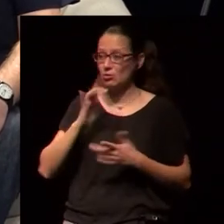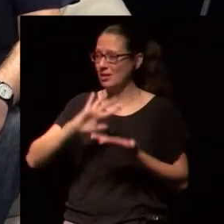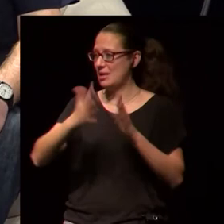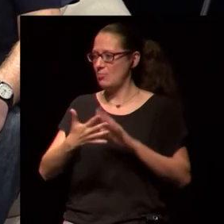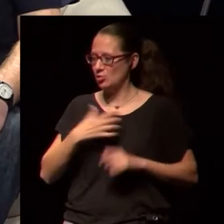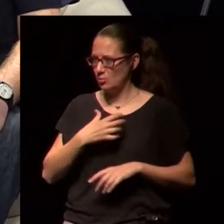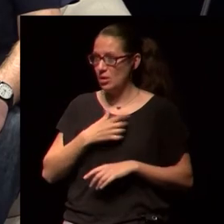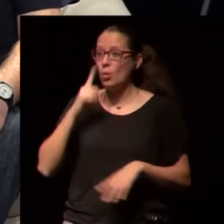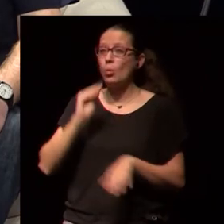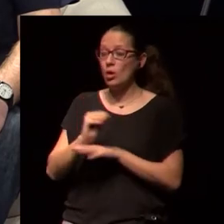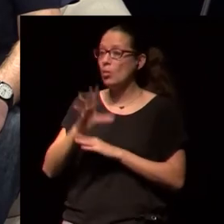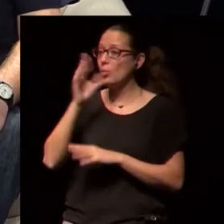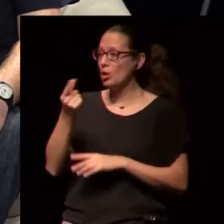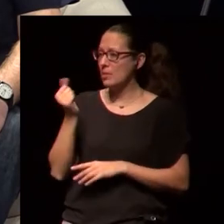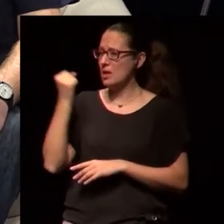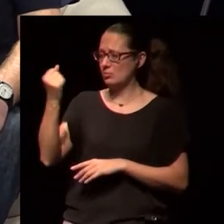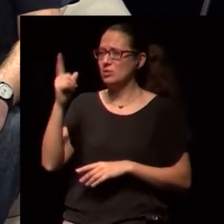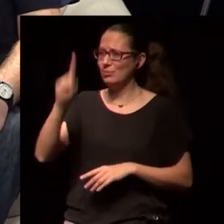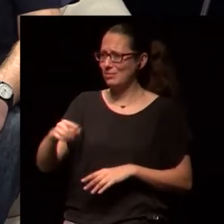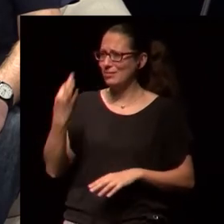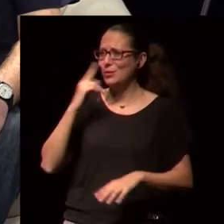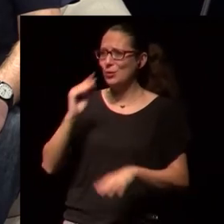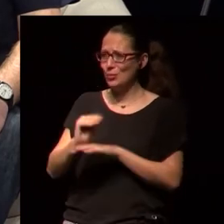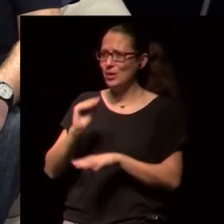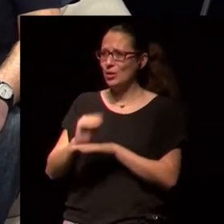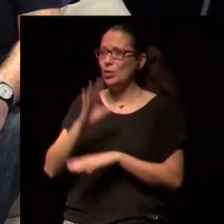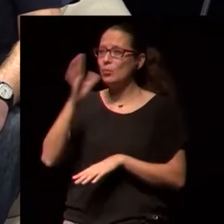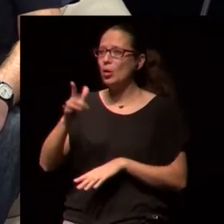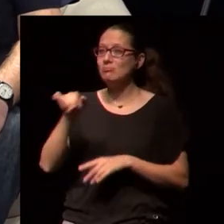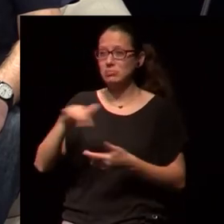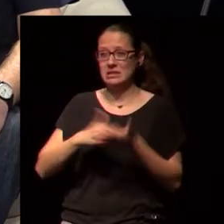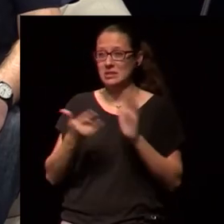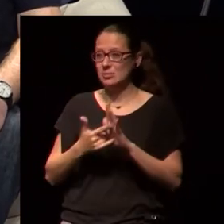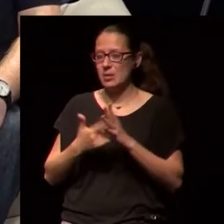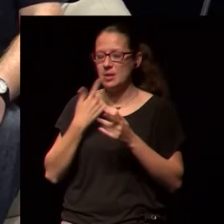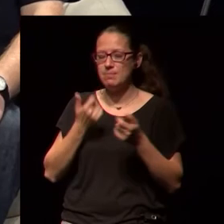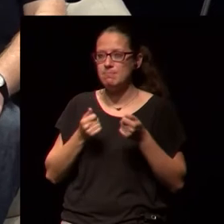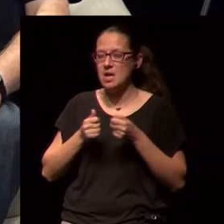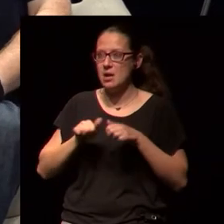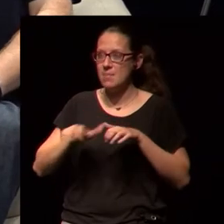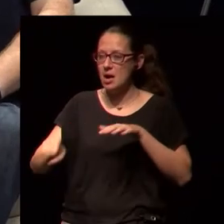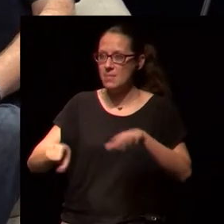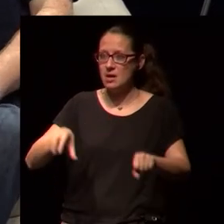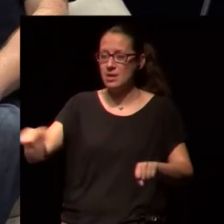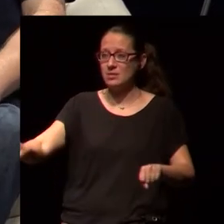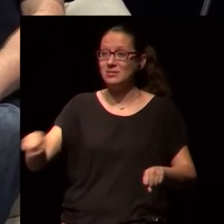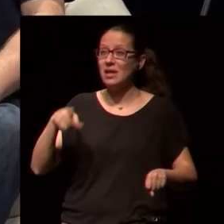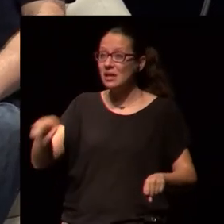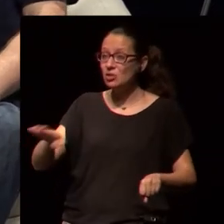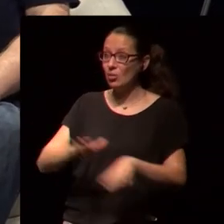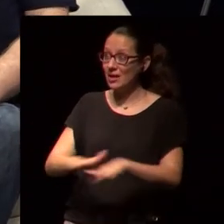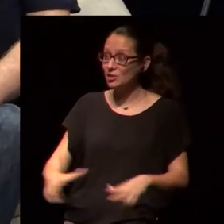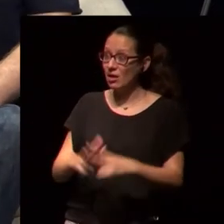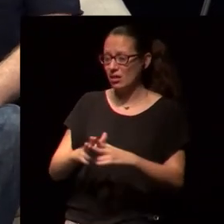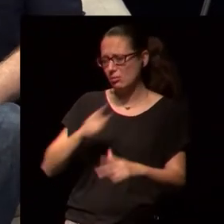con el capitalismo, como nombraba también Eva, porque es el sistema imperante. Y eso es jodido para las